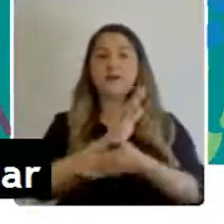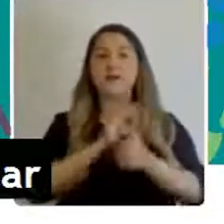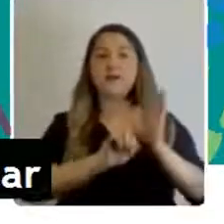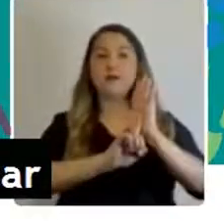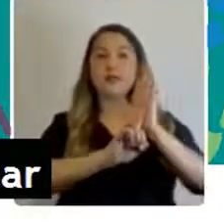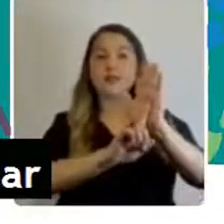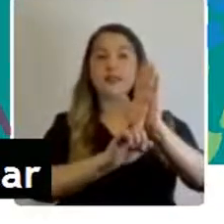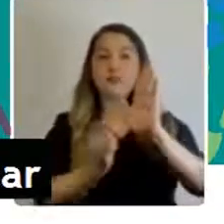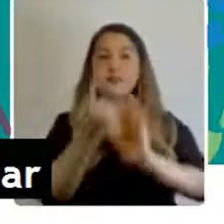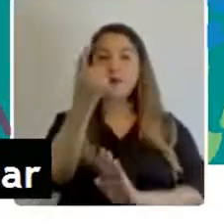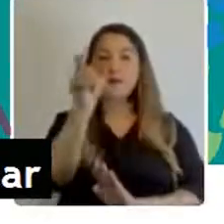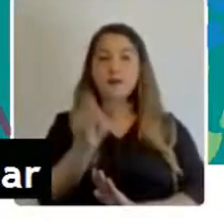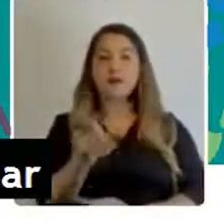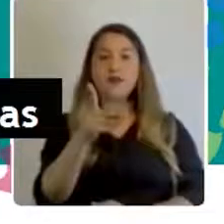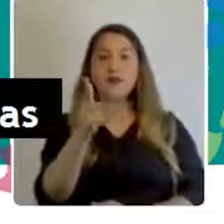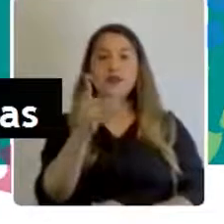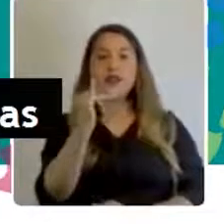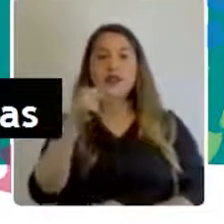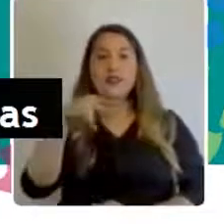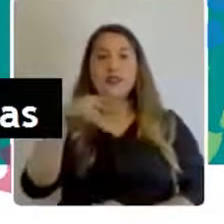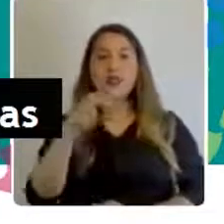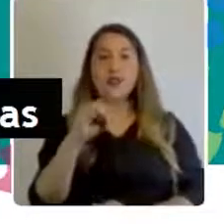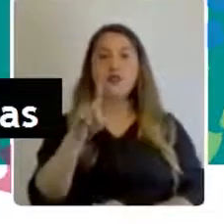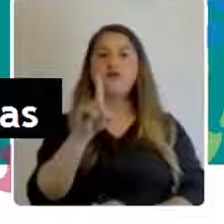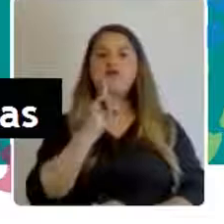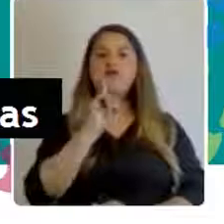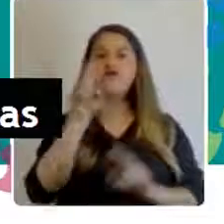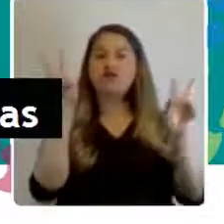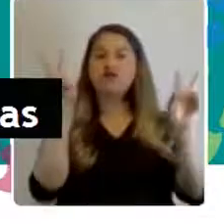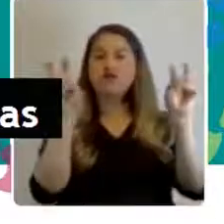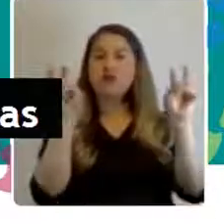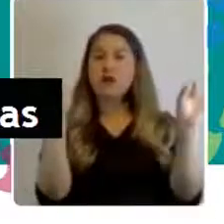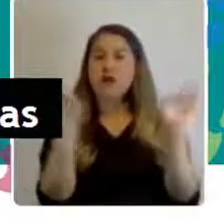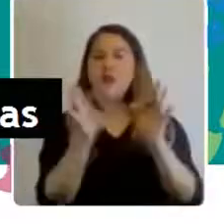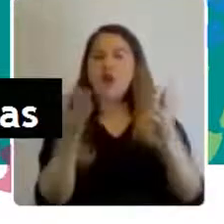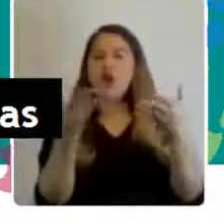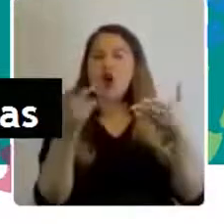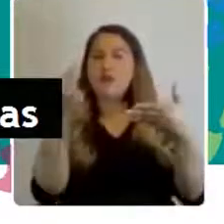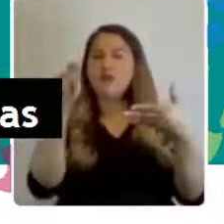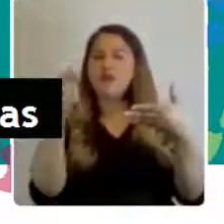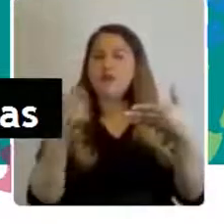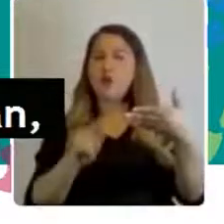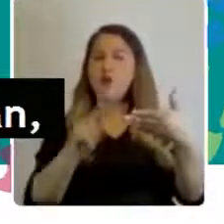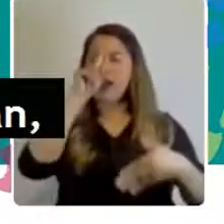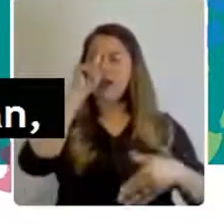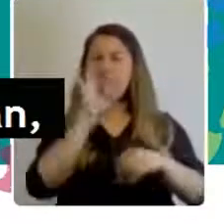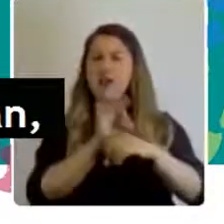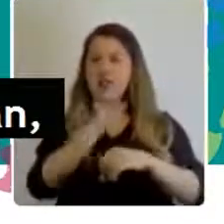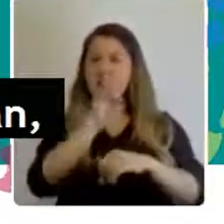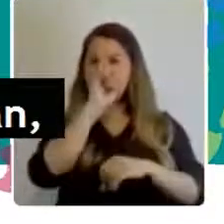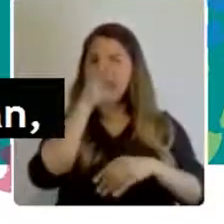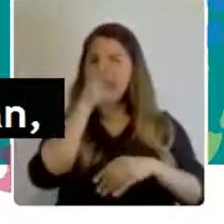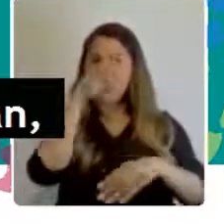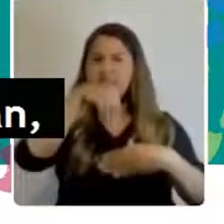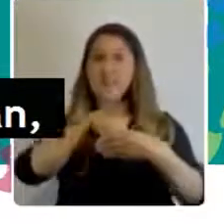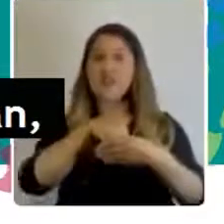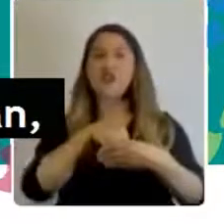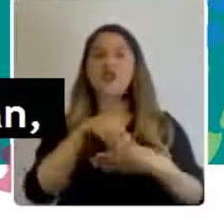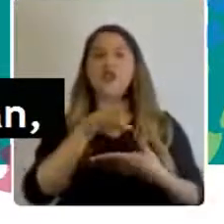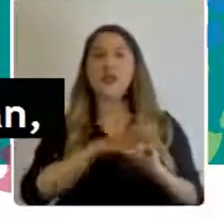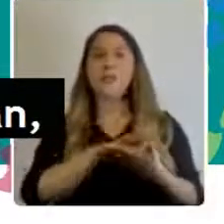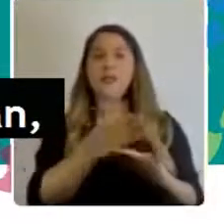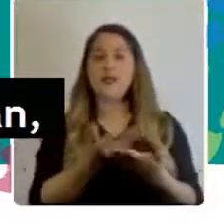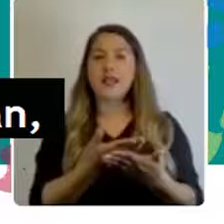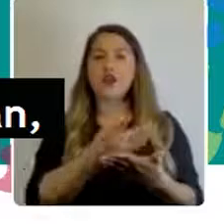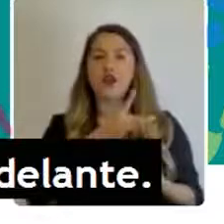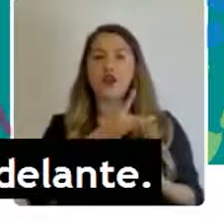en primer lugar, que nos va a explicar cómo se evalúan las enfermedades raras dentro del Ministerio de Salud, cómo se priorizan, cómo se seleccionan, cómo se